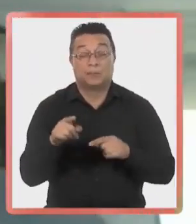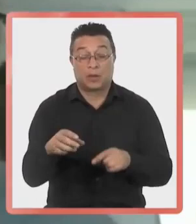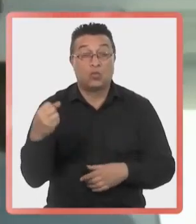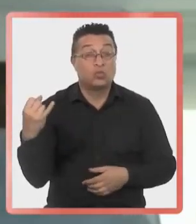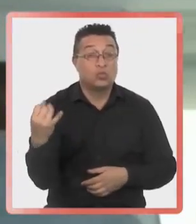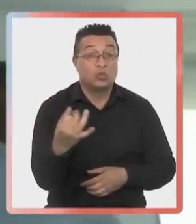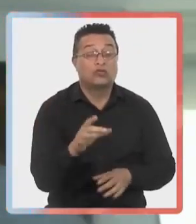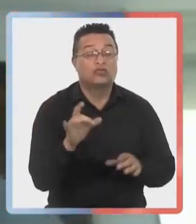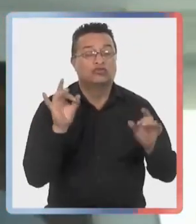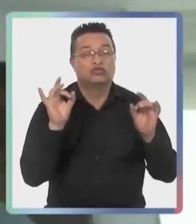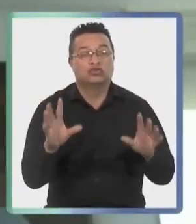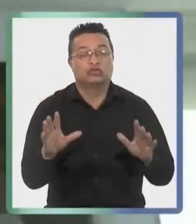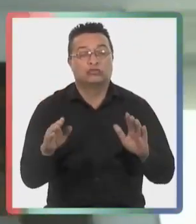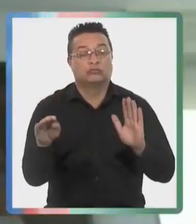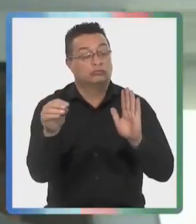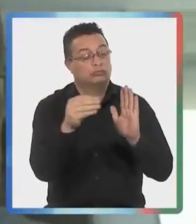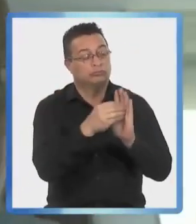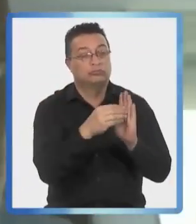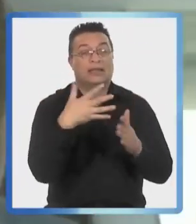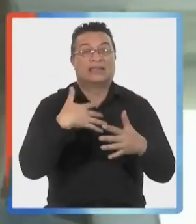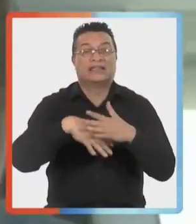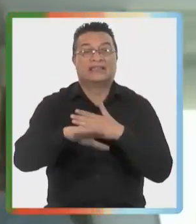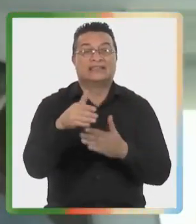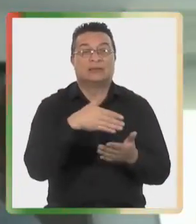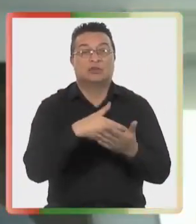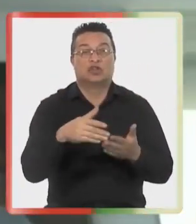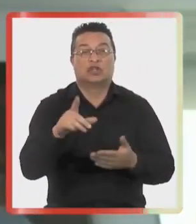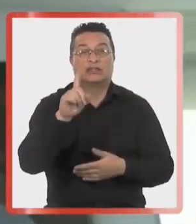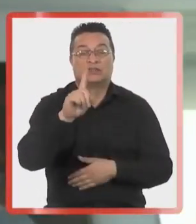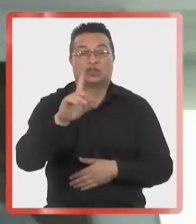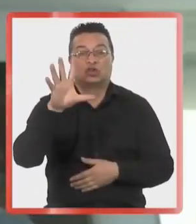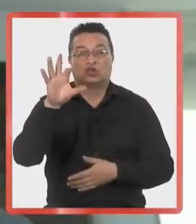padrón quedó fijado en